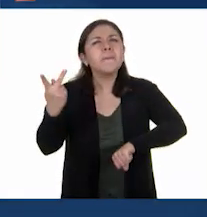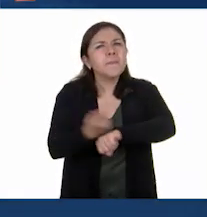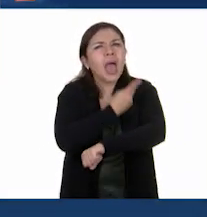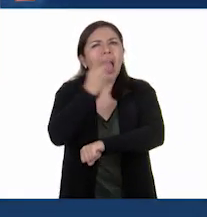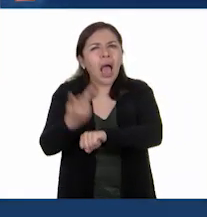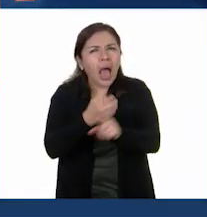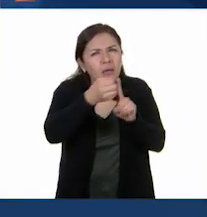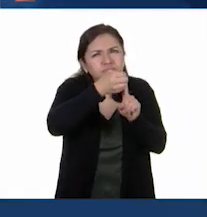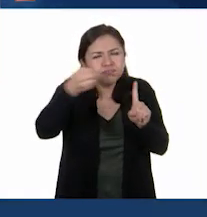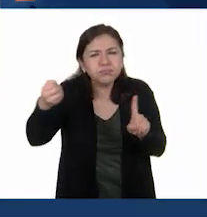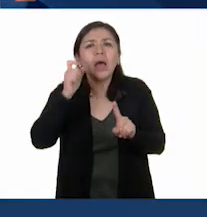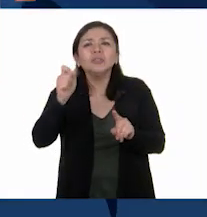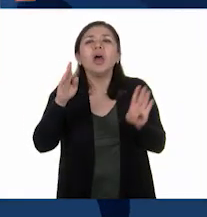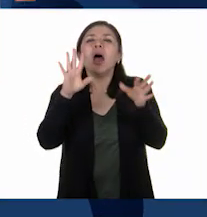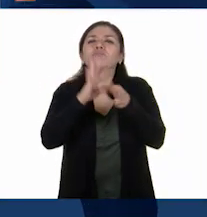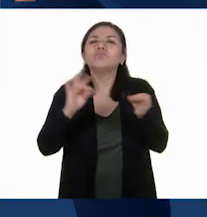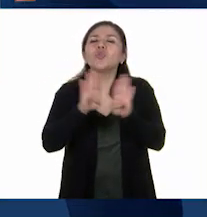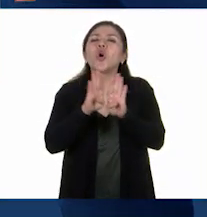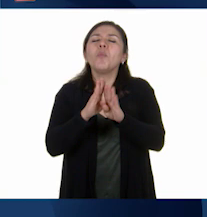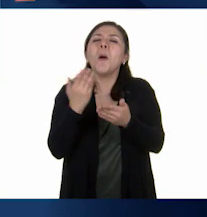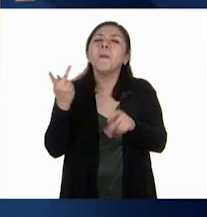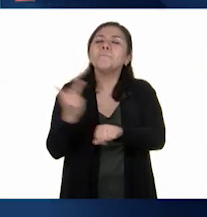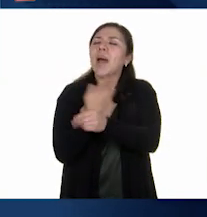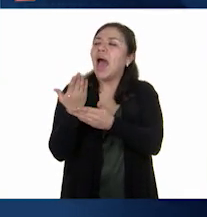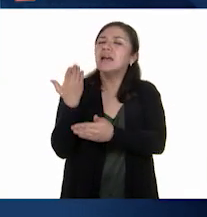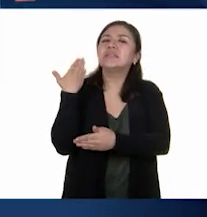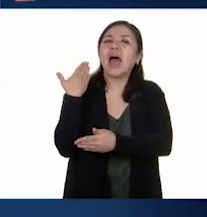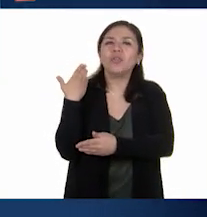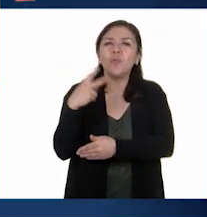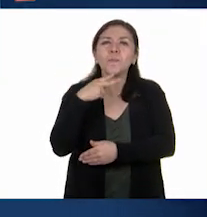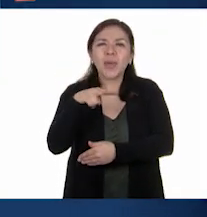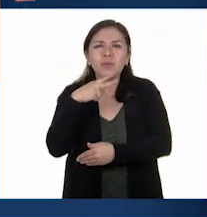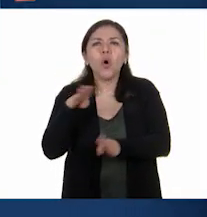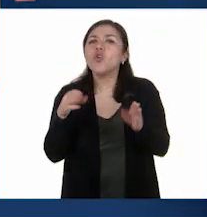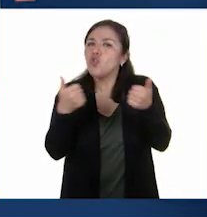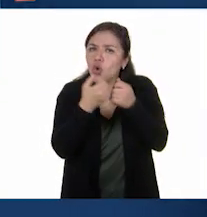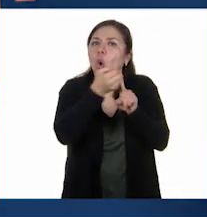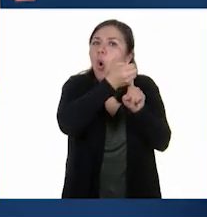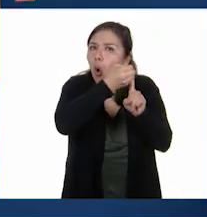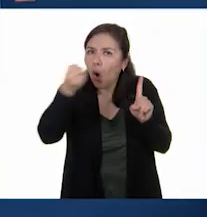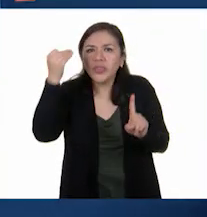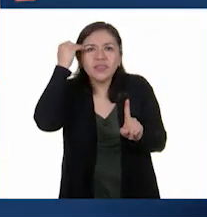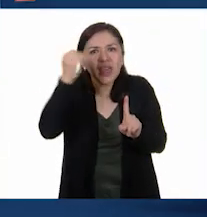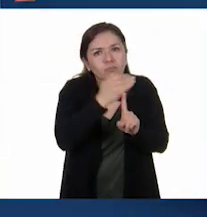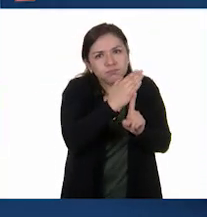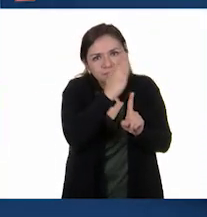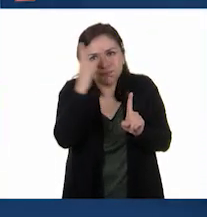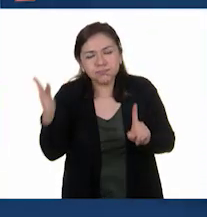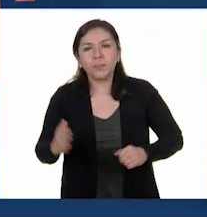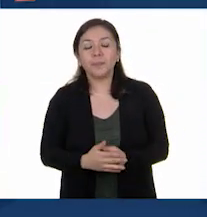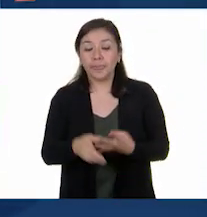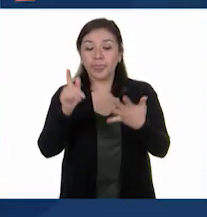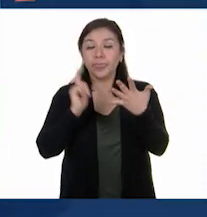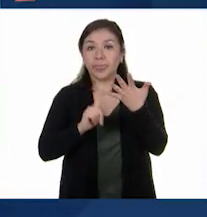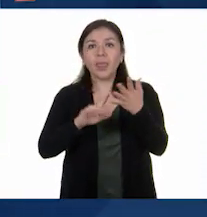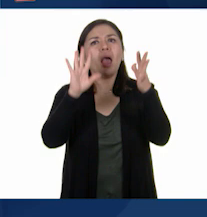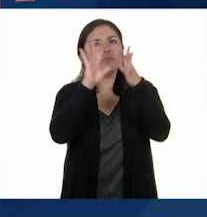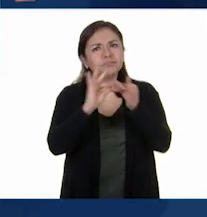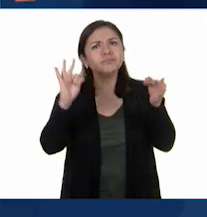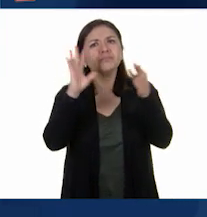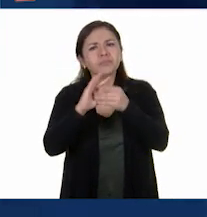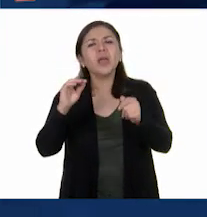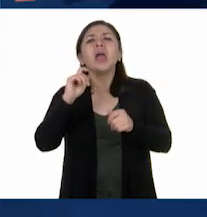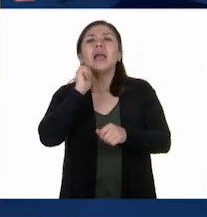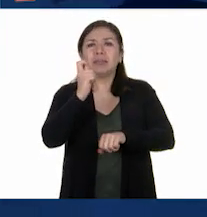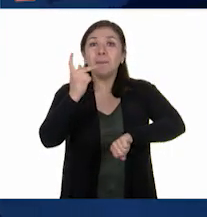se narran en pasado y en el orden en que sucedieron. 5. Se explican las causas y consecuencias